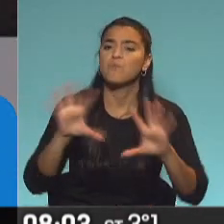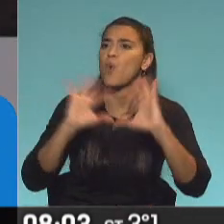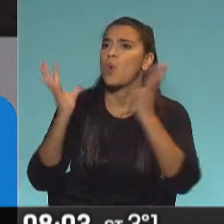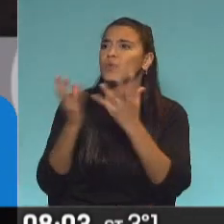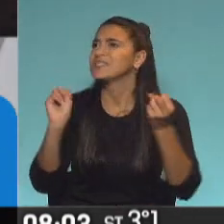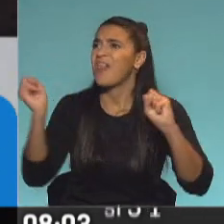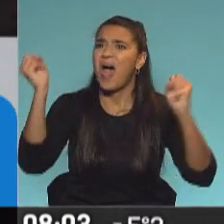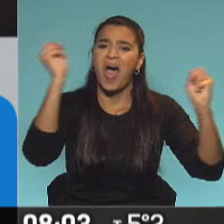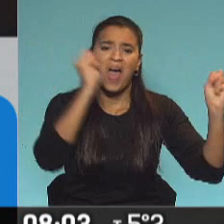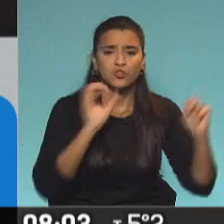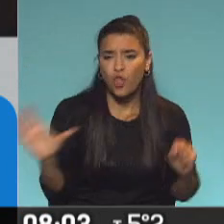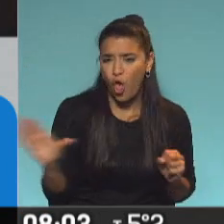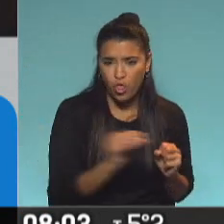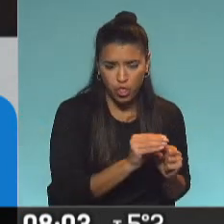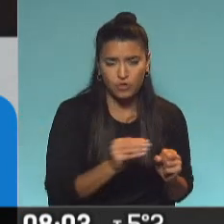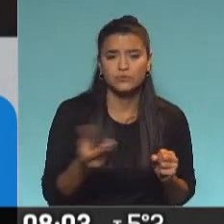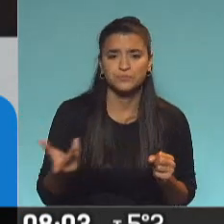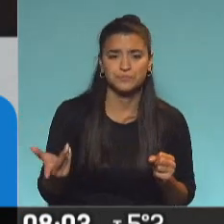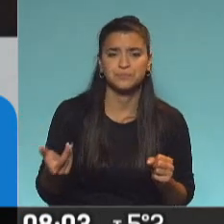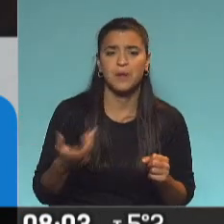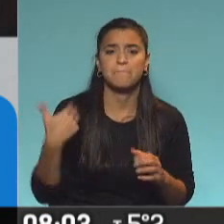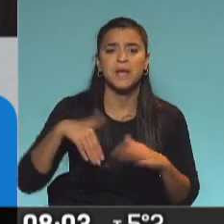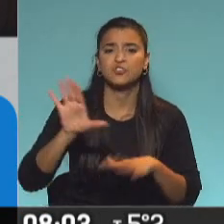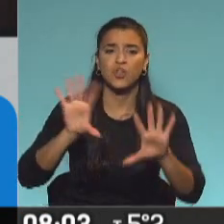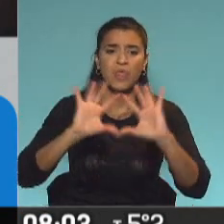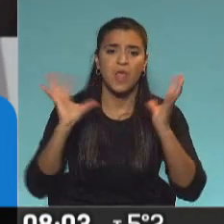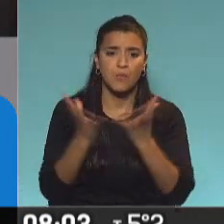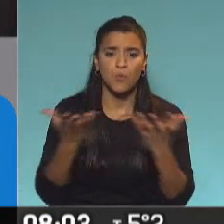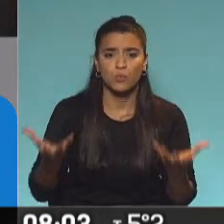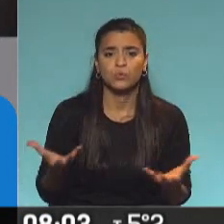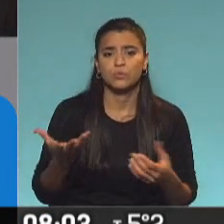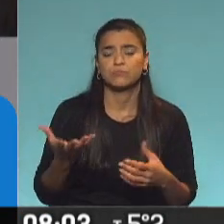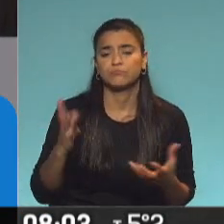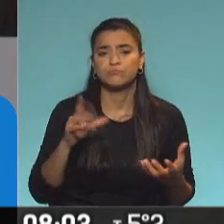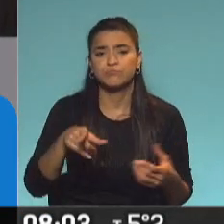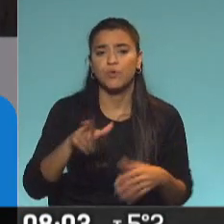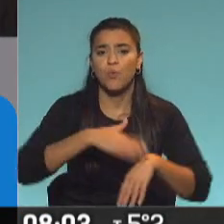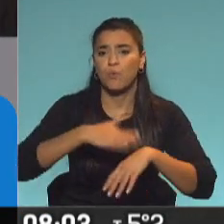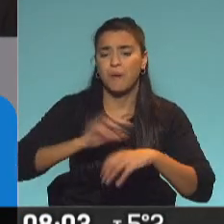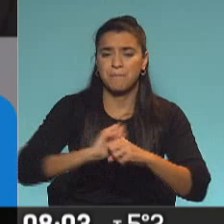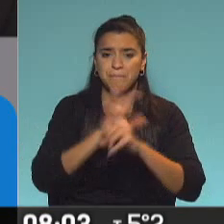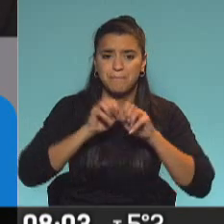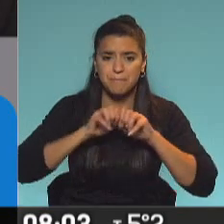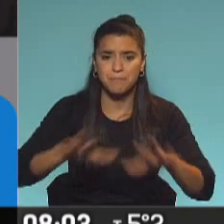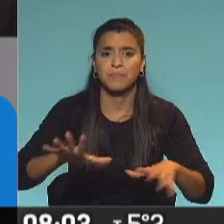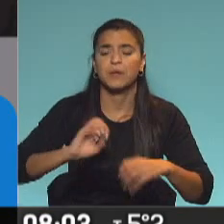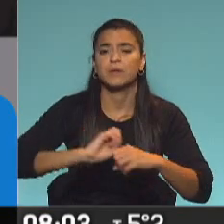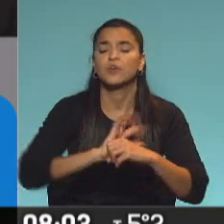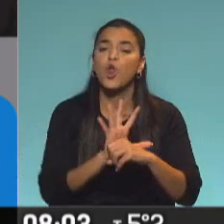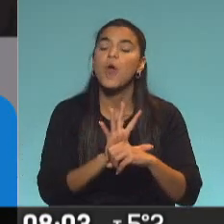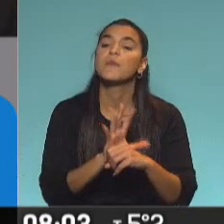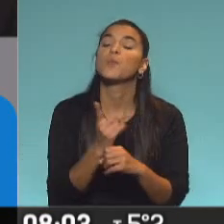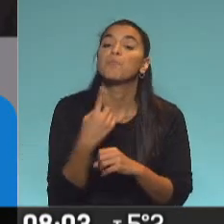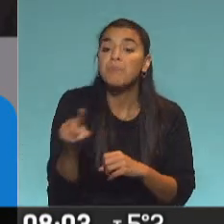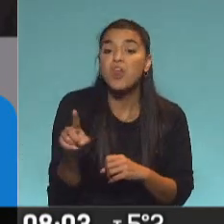planeta, ¿verdad? Sobre todo, casi la mayoría del mundo afectados por esta pandemia que es el COVID-19. Pero la